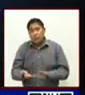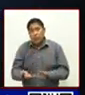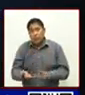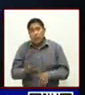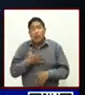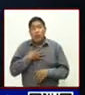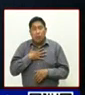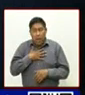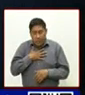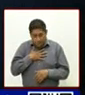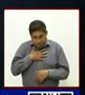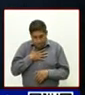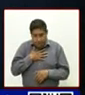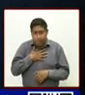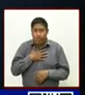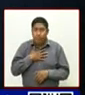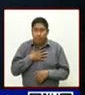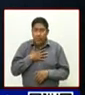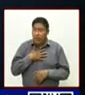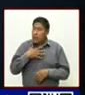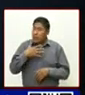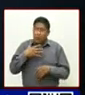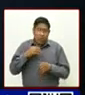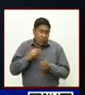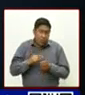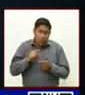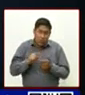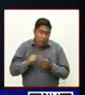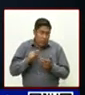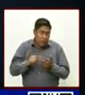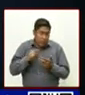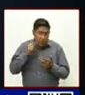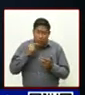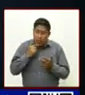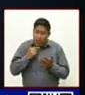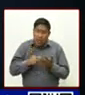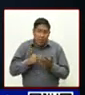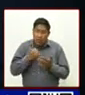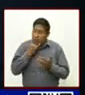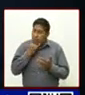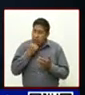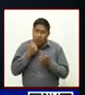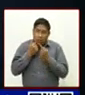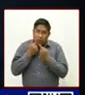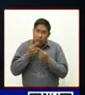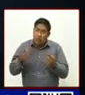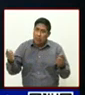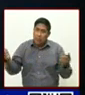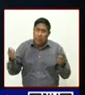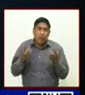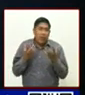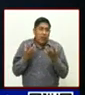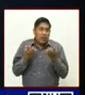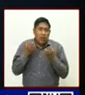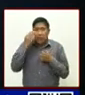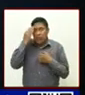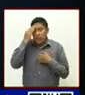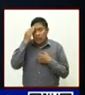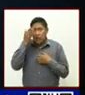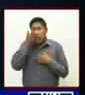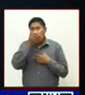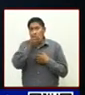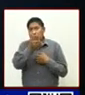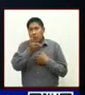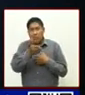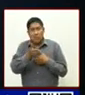Mi declaración, he contado mi versión. Yo quisiera saber también la parte